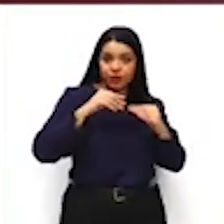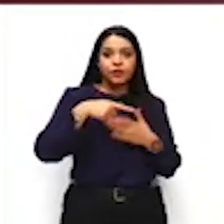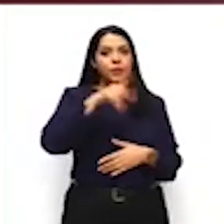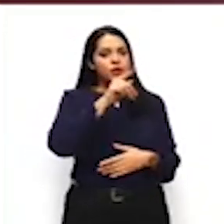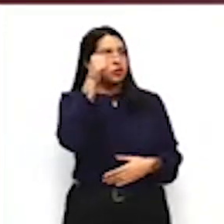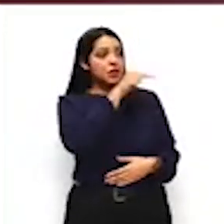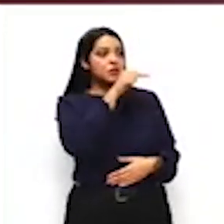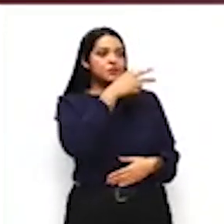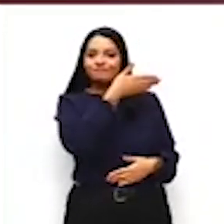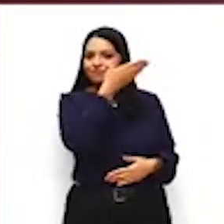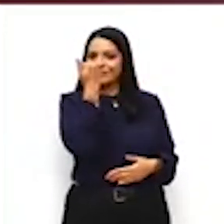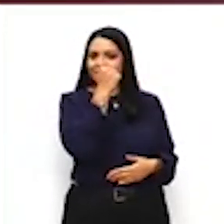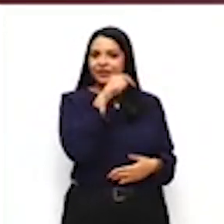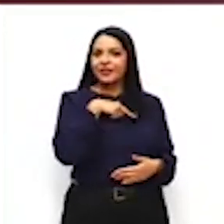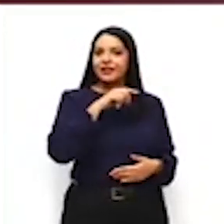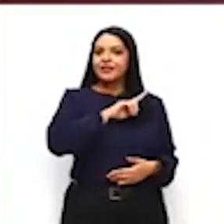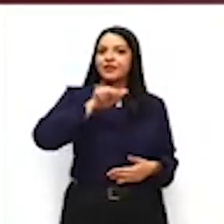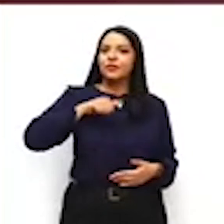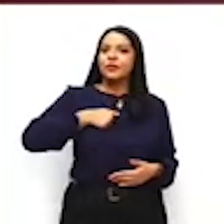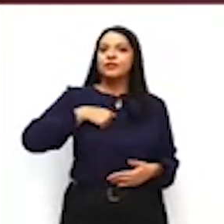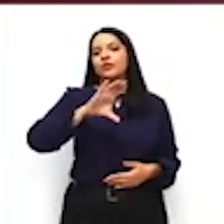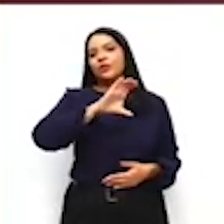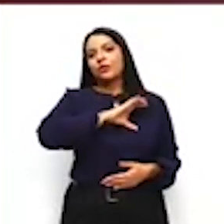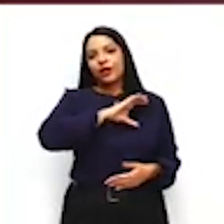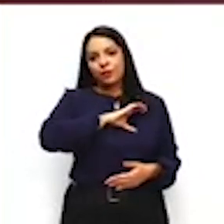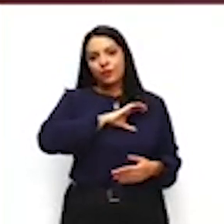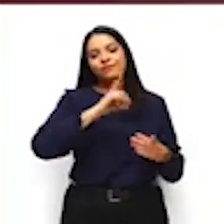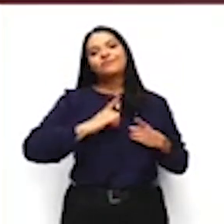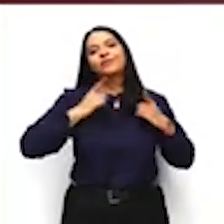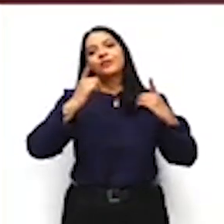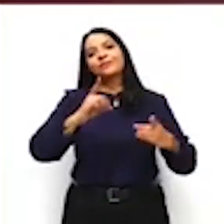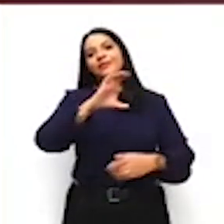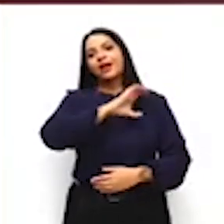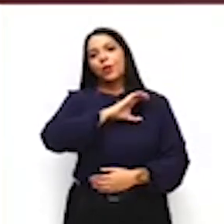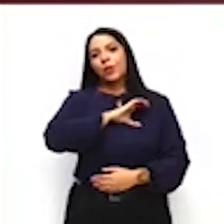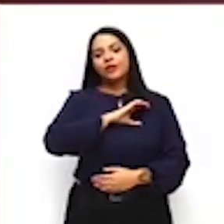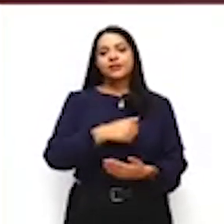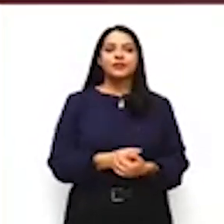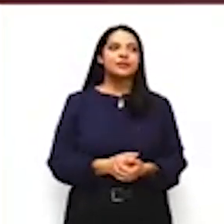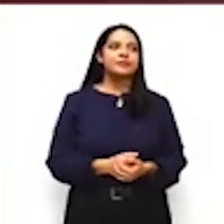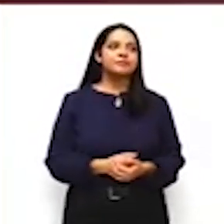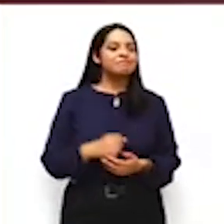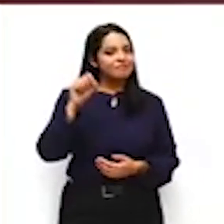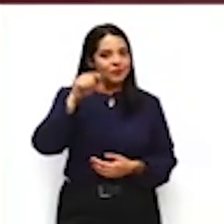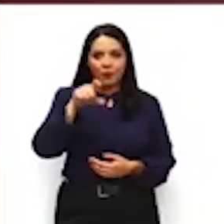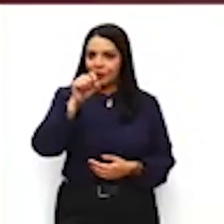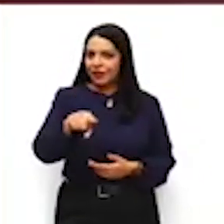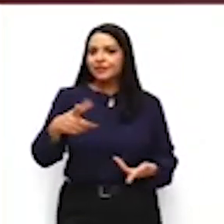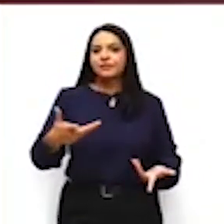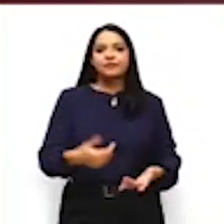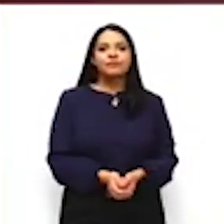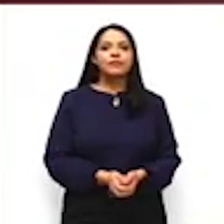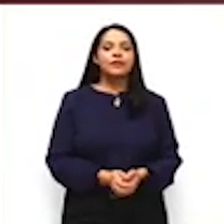saben es que amor con amor se paga, y que la gente está